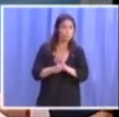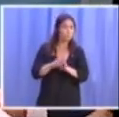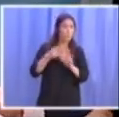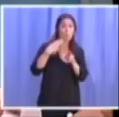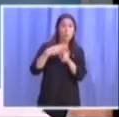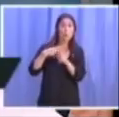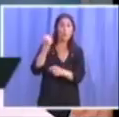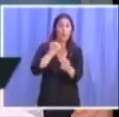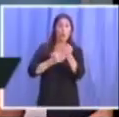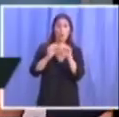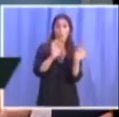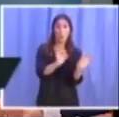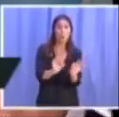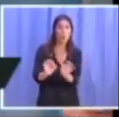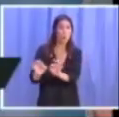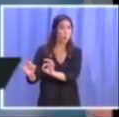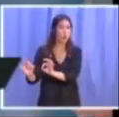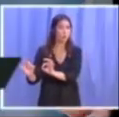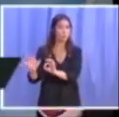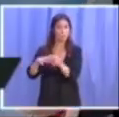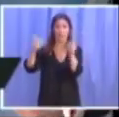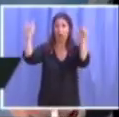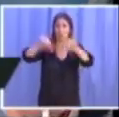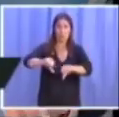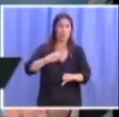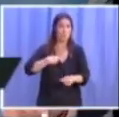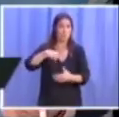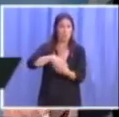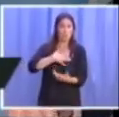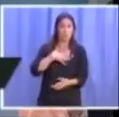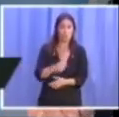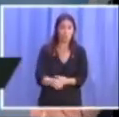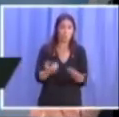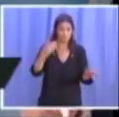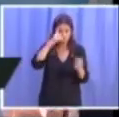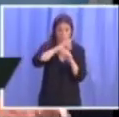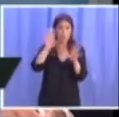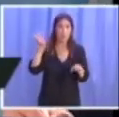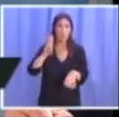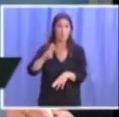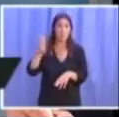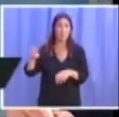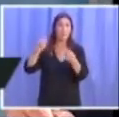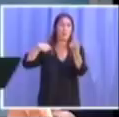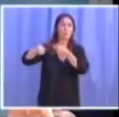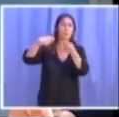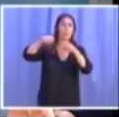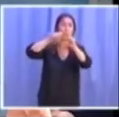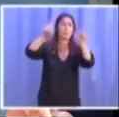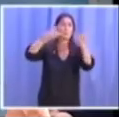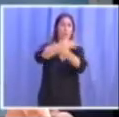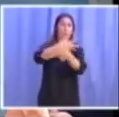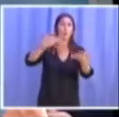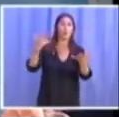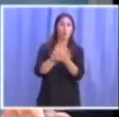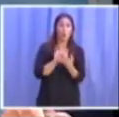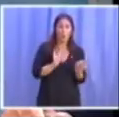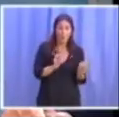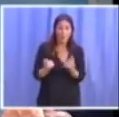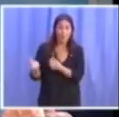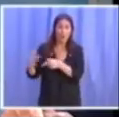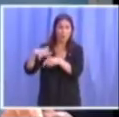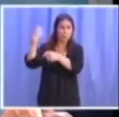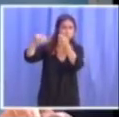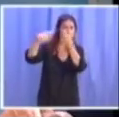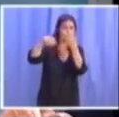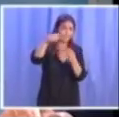políticas económicas, que son las que han arruinado el ayuntamiento. Efectivamente, el PP le vendió a multinacionales todo lo que tenía valor en el ayuntamiento. El señor